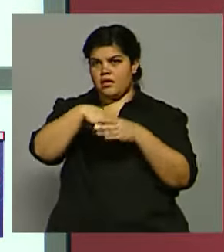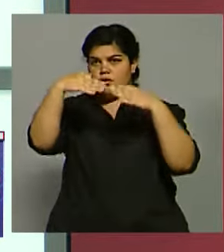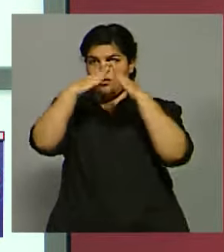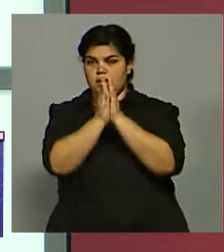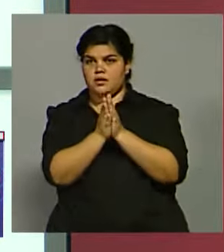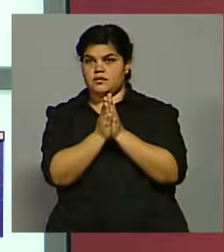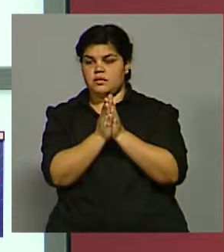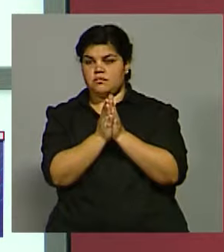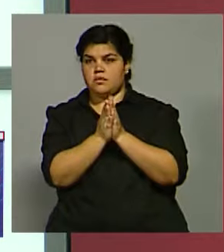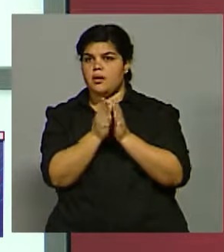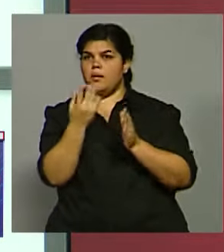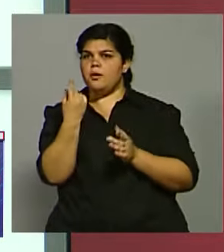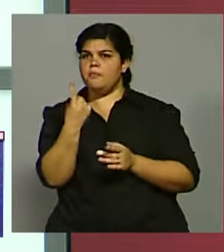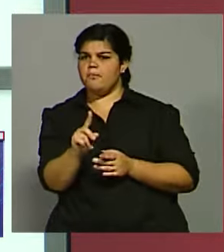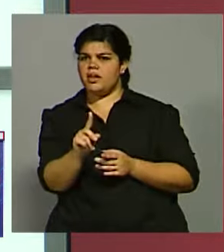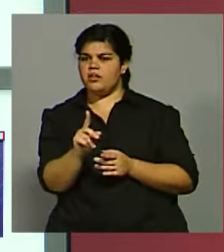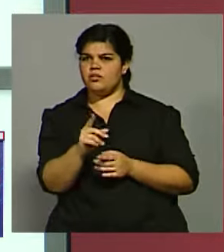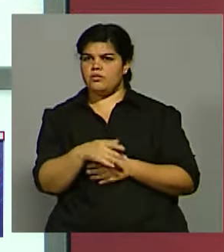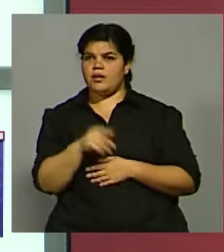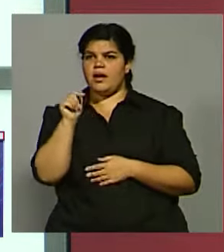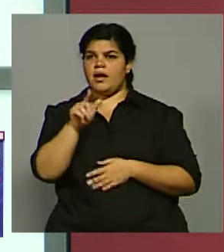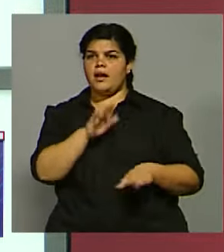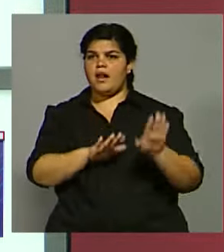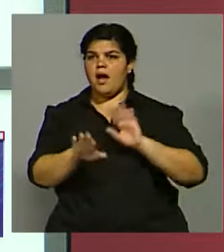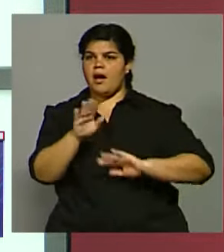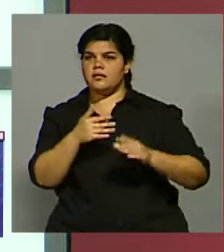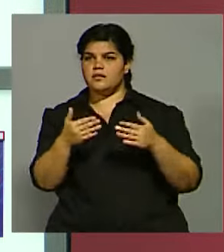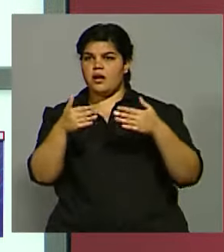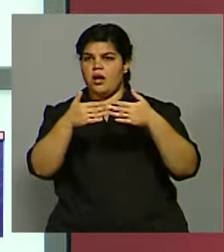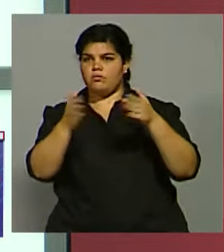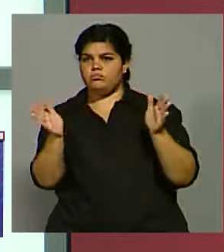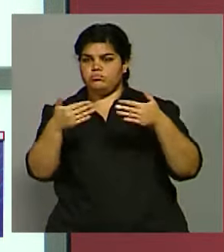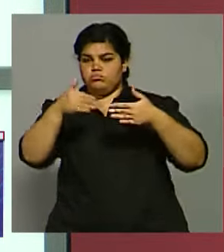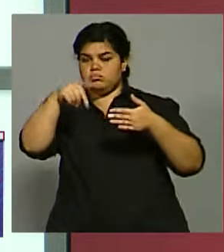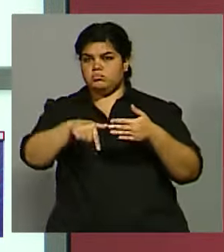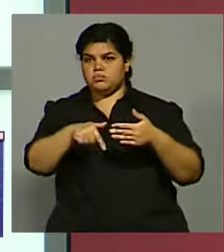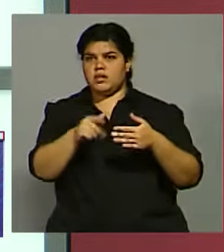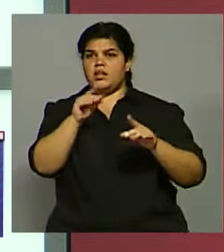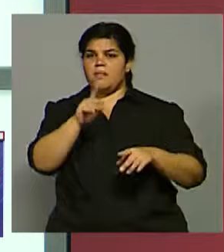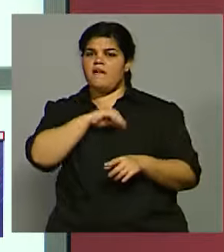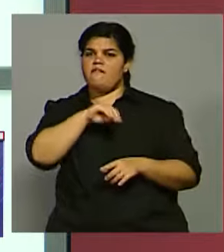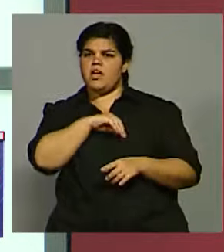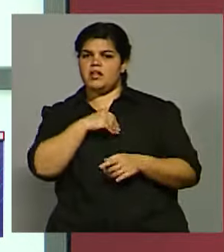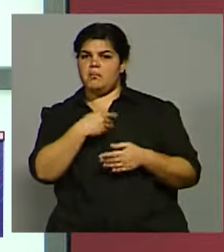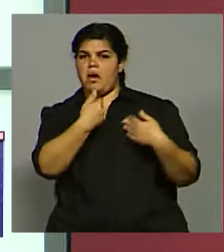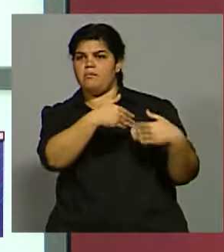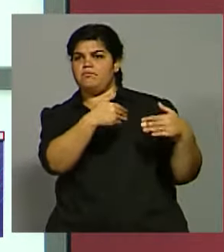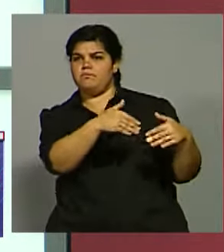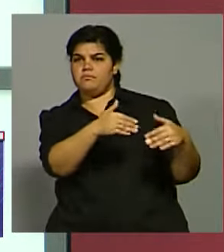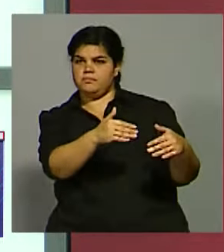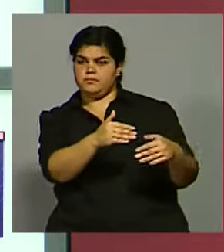único que ha hecho es blindar a la institución, como también dejar de lado a las víctimas. Uh-huh. Cuando hablamos de esta